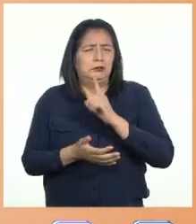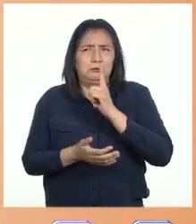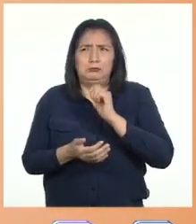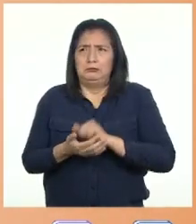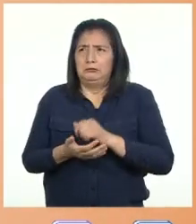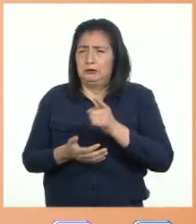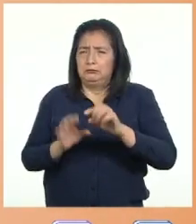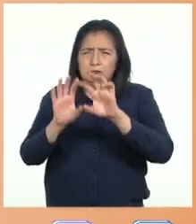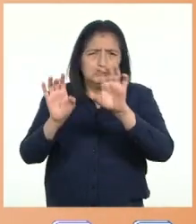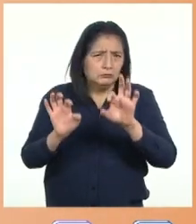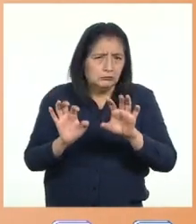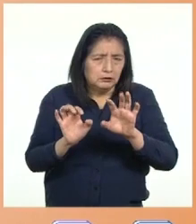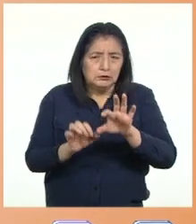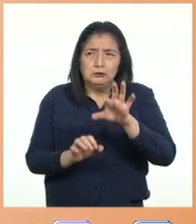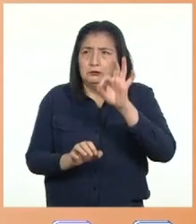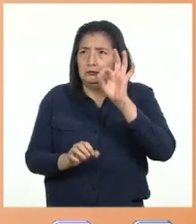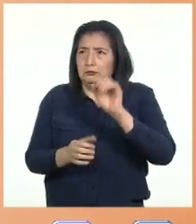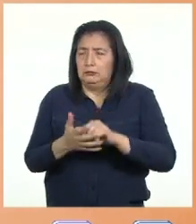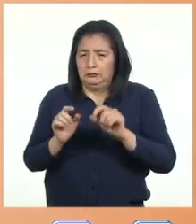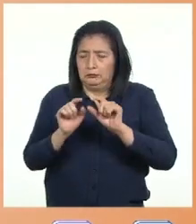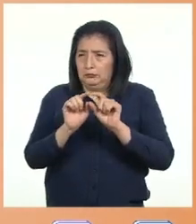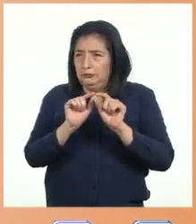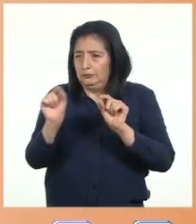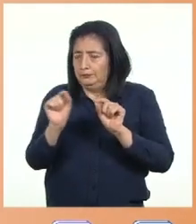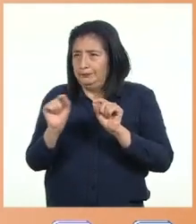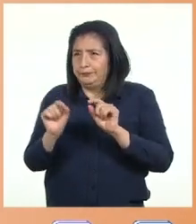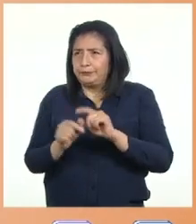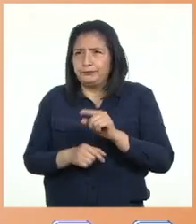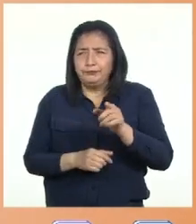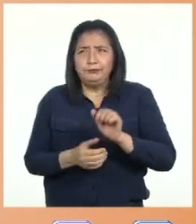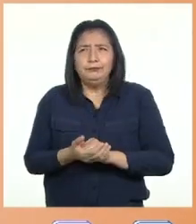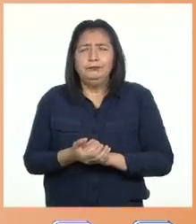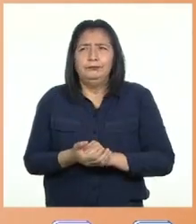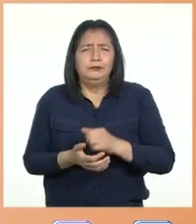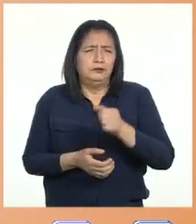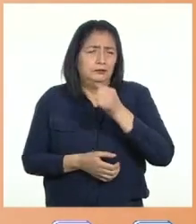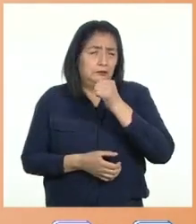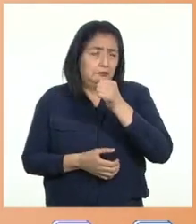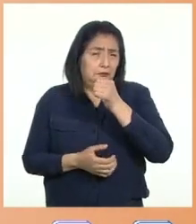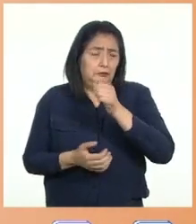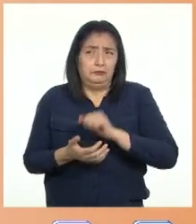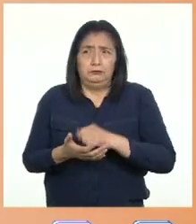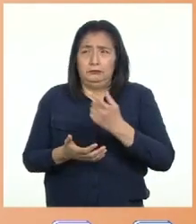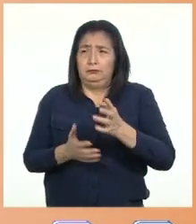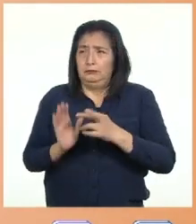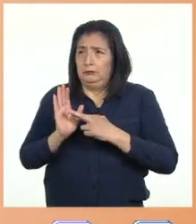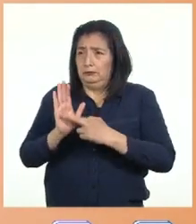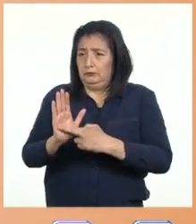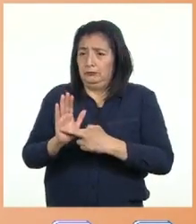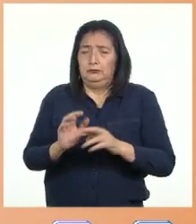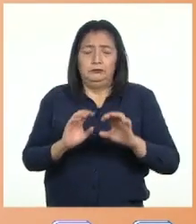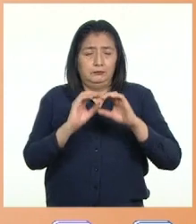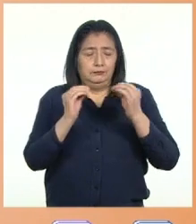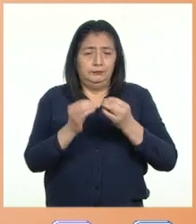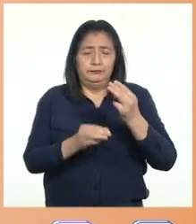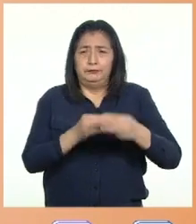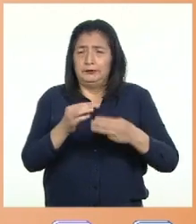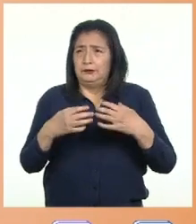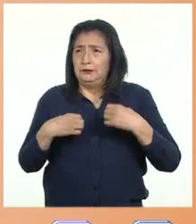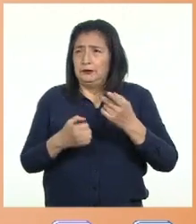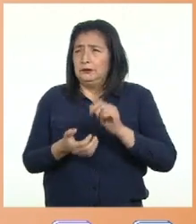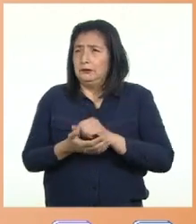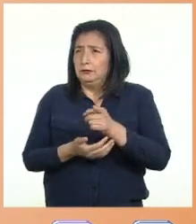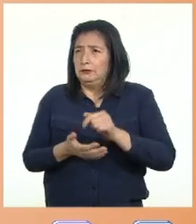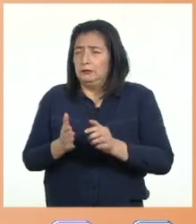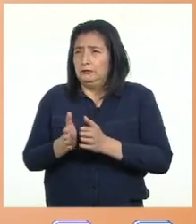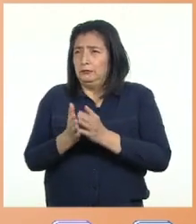leyendo en internet encontramos este texto Estaba en una entrevista que le hicieron a un representante de la OMS En un